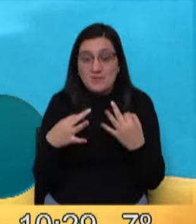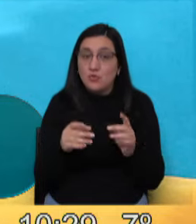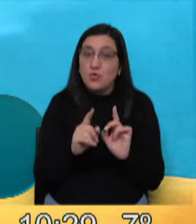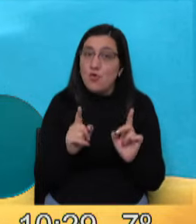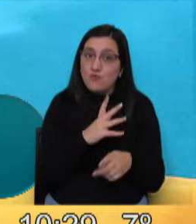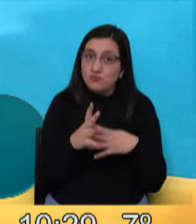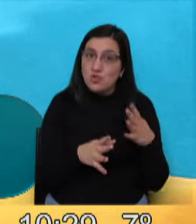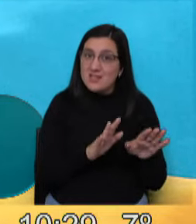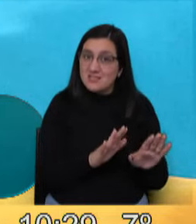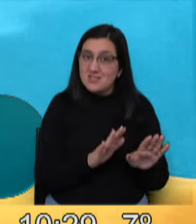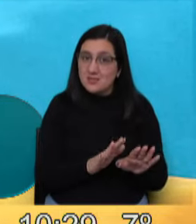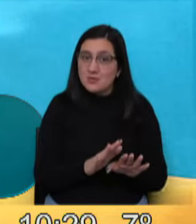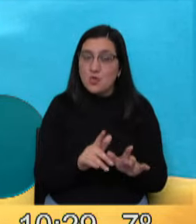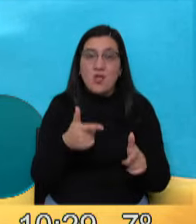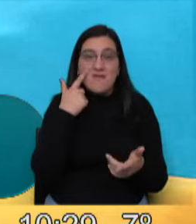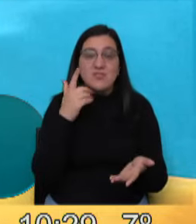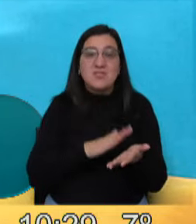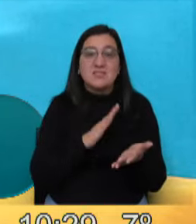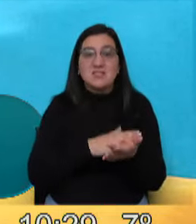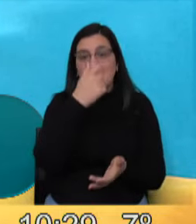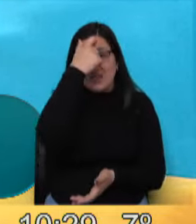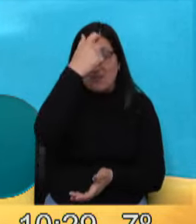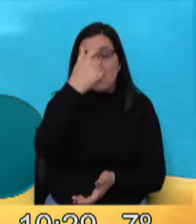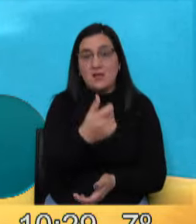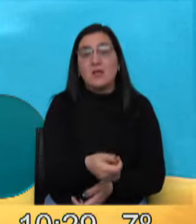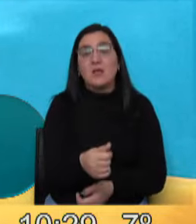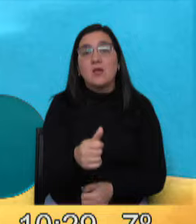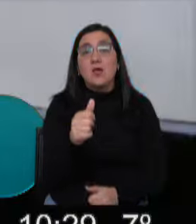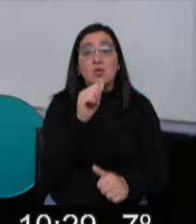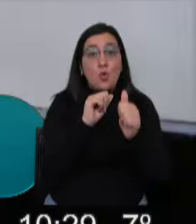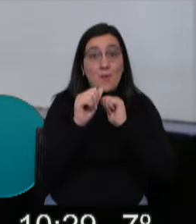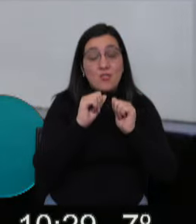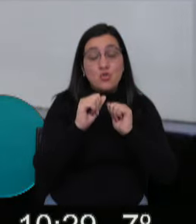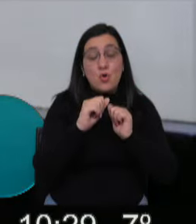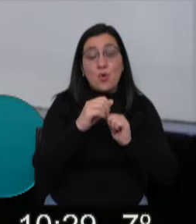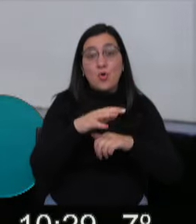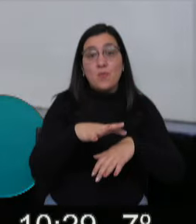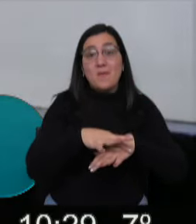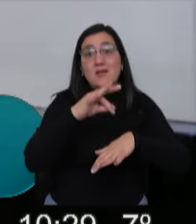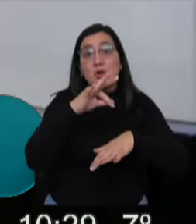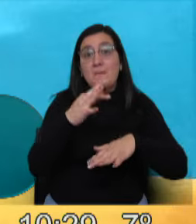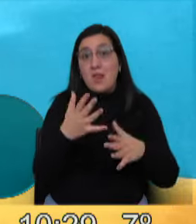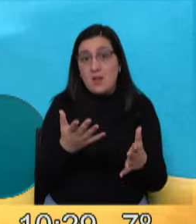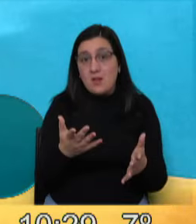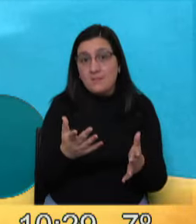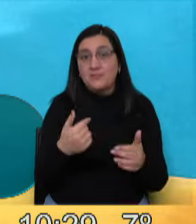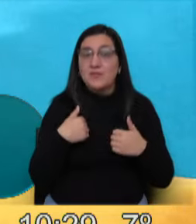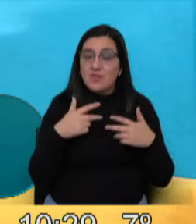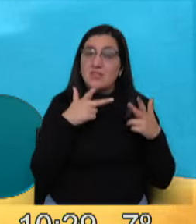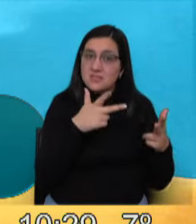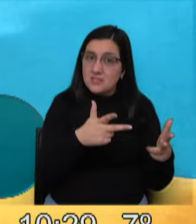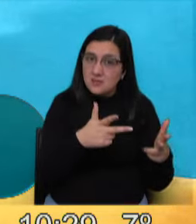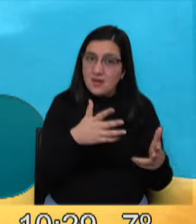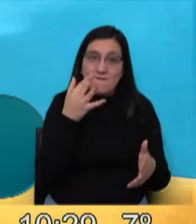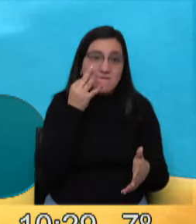no funciona así. ¿Tá? No hay evidencia científica que diga que tomando colágeno mejora la piel. Vas a mejorar todo eso. Te voy a decir la evidencia